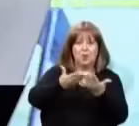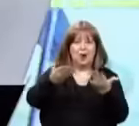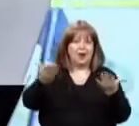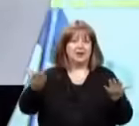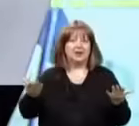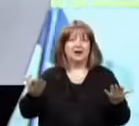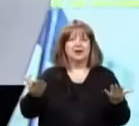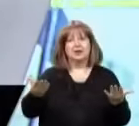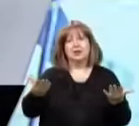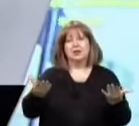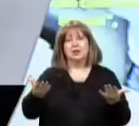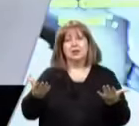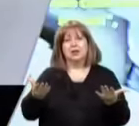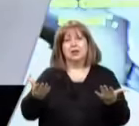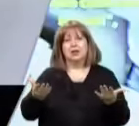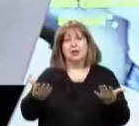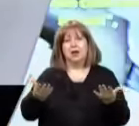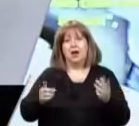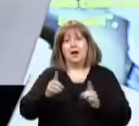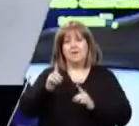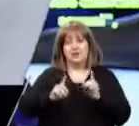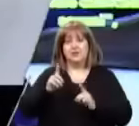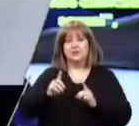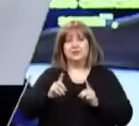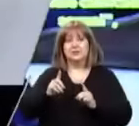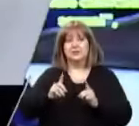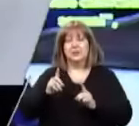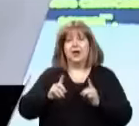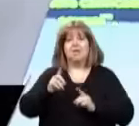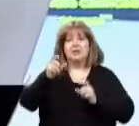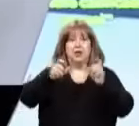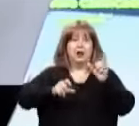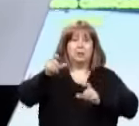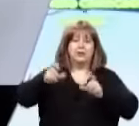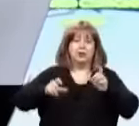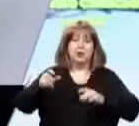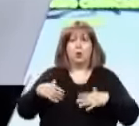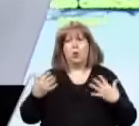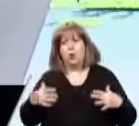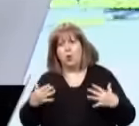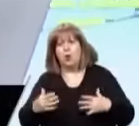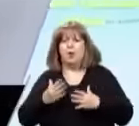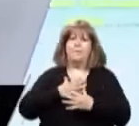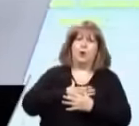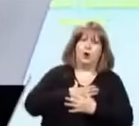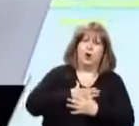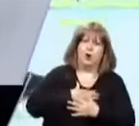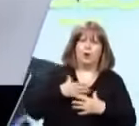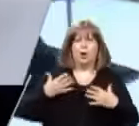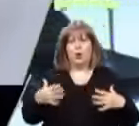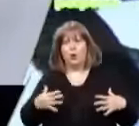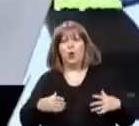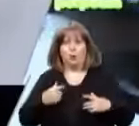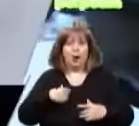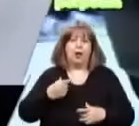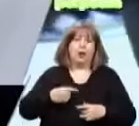o conmovidos por esta situación. Bueno, pero hagamos algo también. Claro. Quienes tienen la posibilidad, claro, ¿no?, de estar en un Congreso de la Nación, uh-huh,